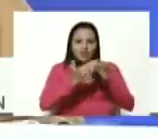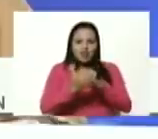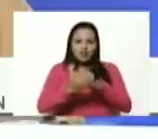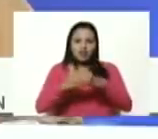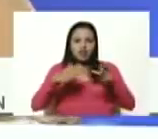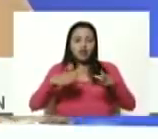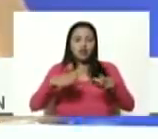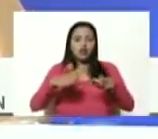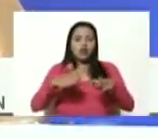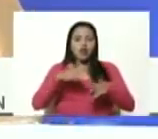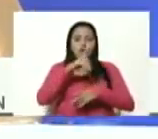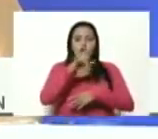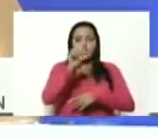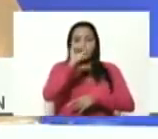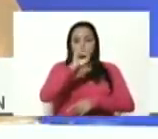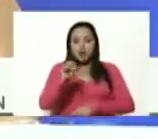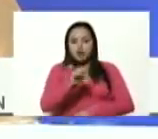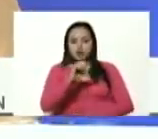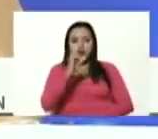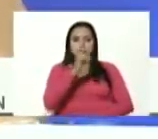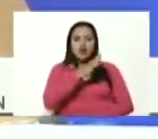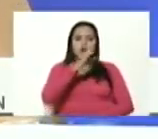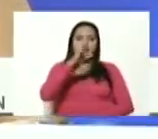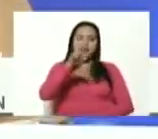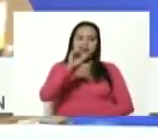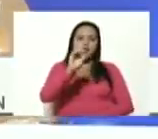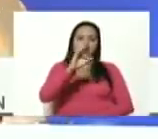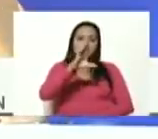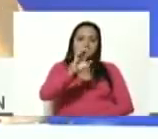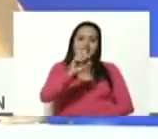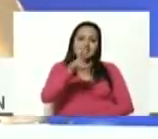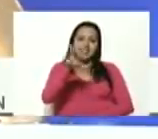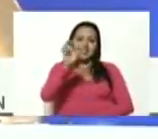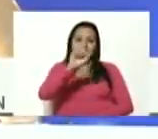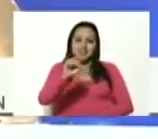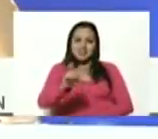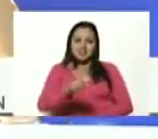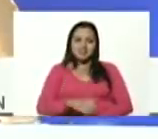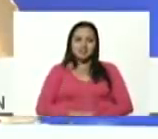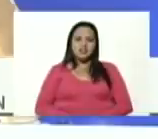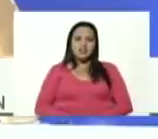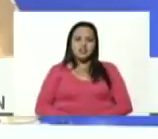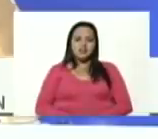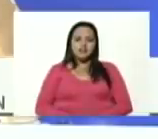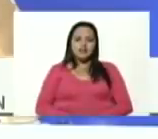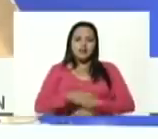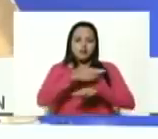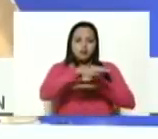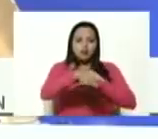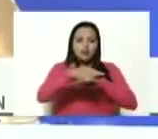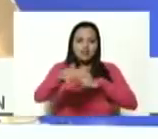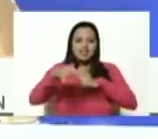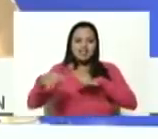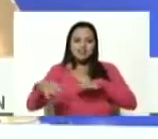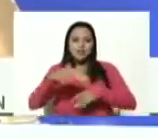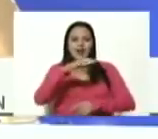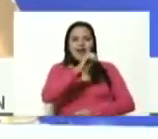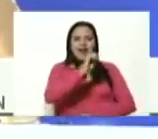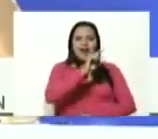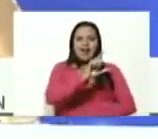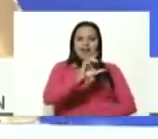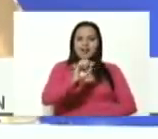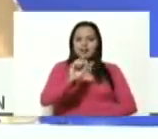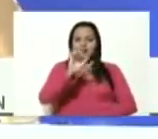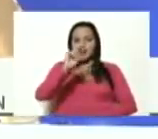Próceres, en la parroquia Santa Rita, municipio Linares Alcántara, en el